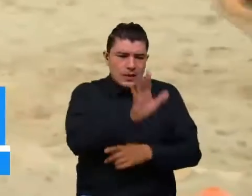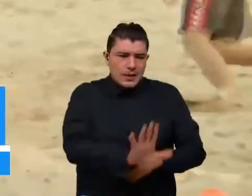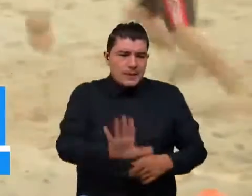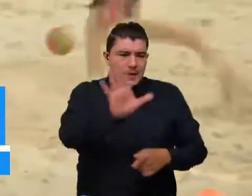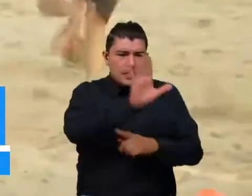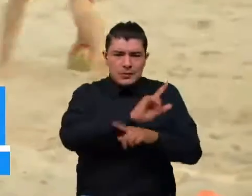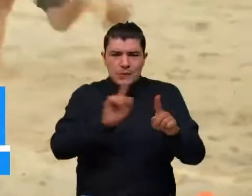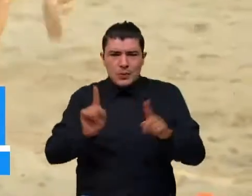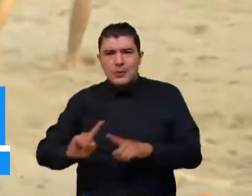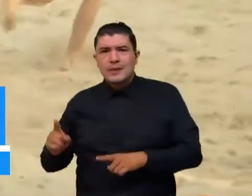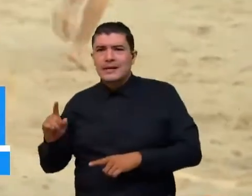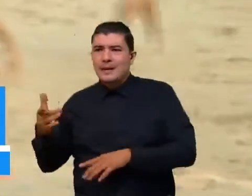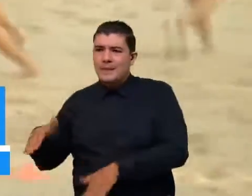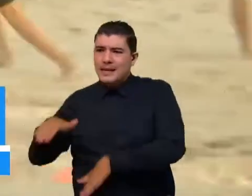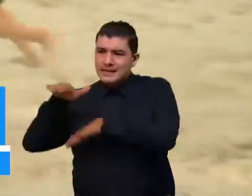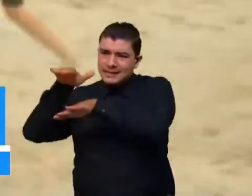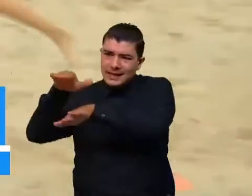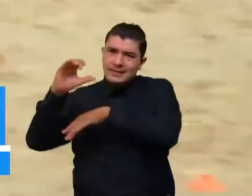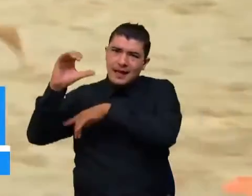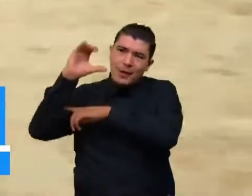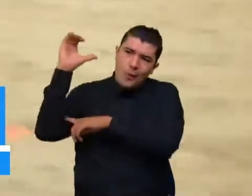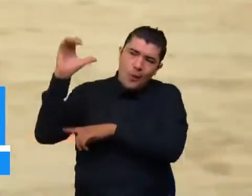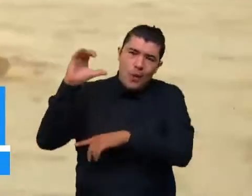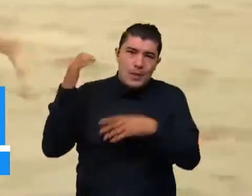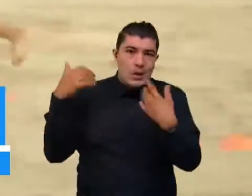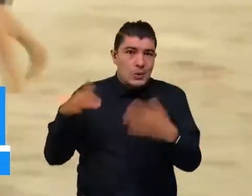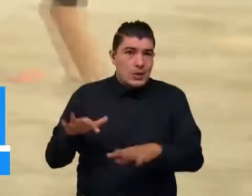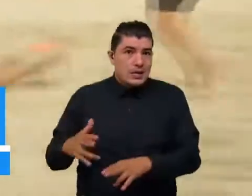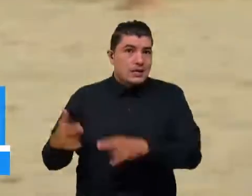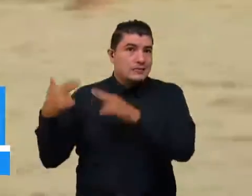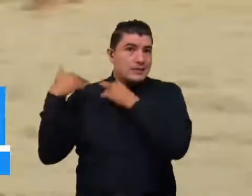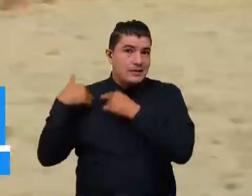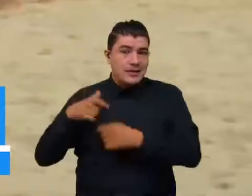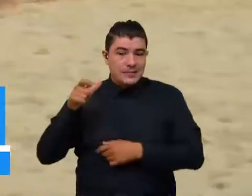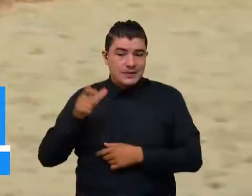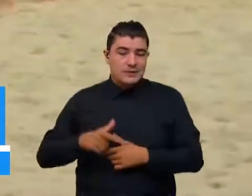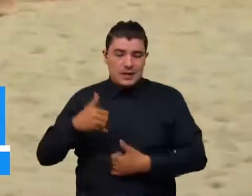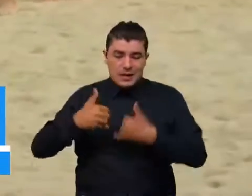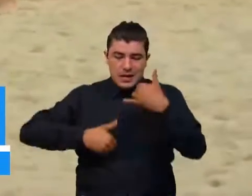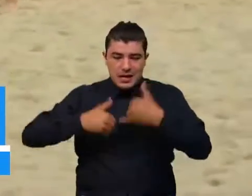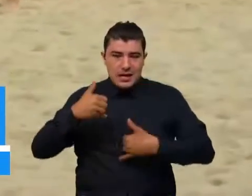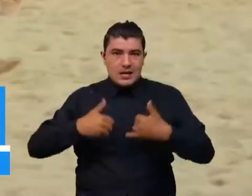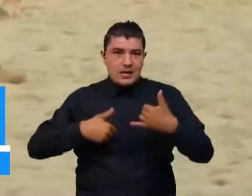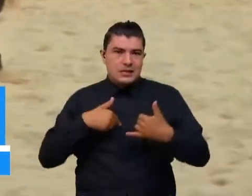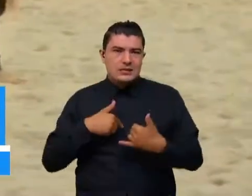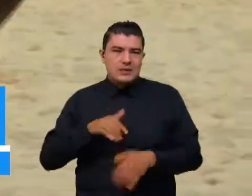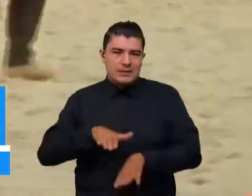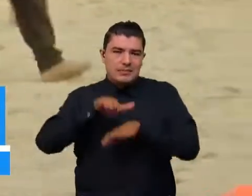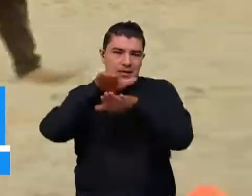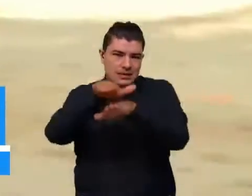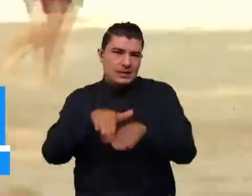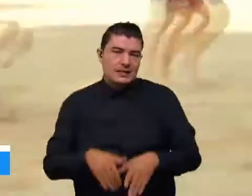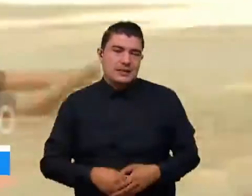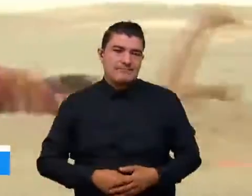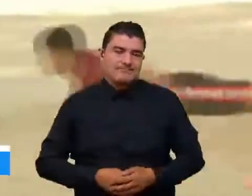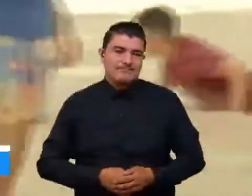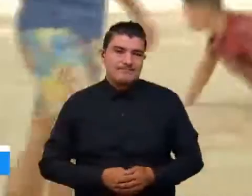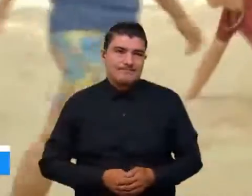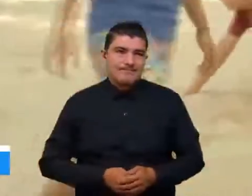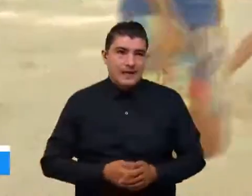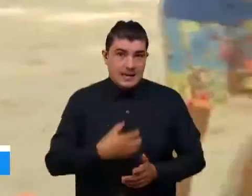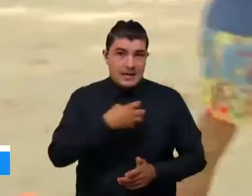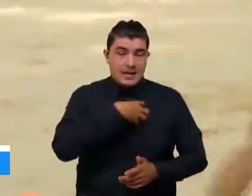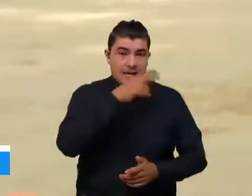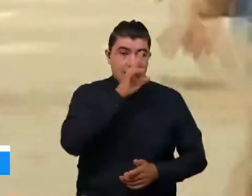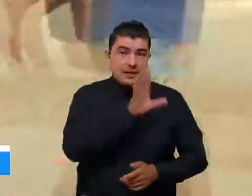y es algo que uno tendría una gran responsabilidad como jugador para presentarse en torneos de alto nivel el campeonato